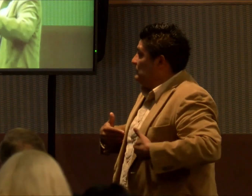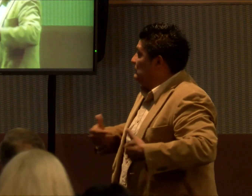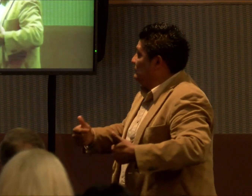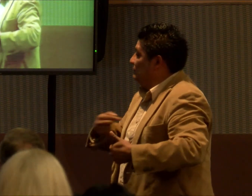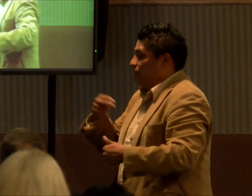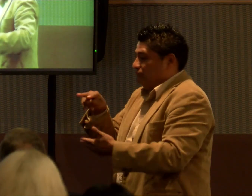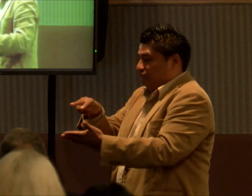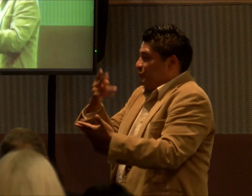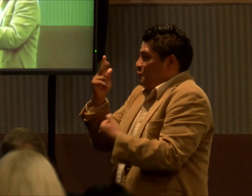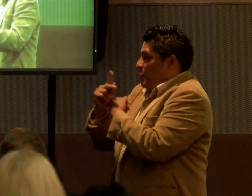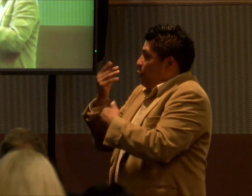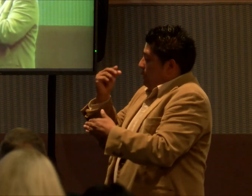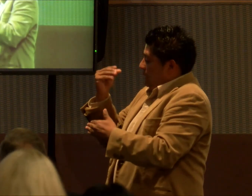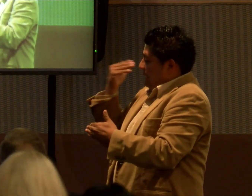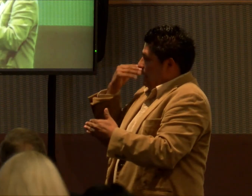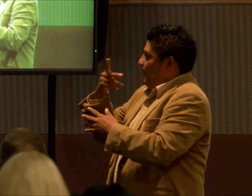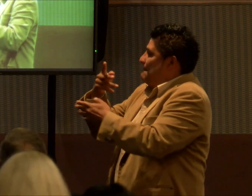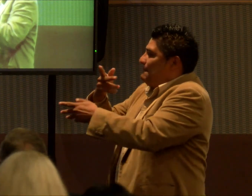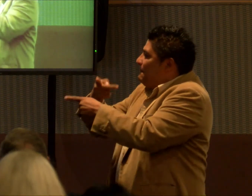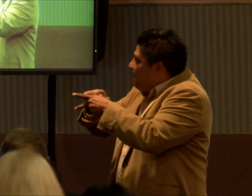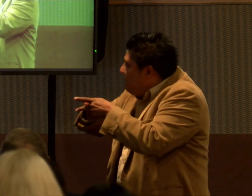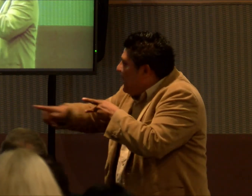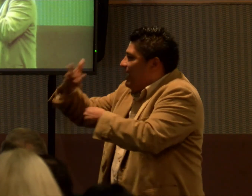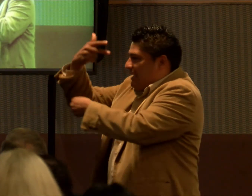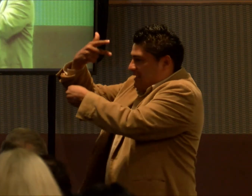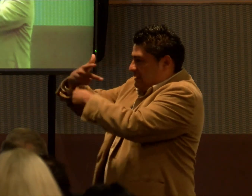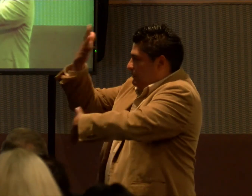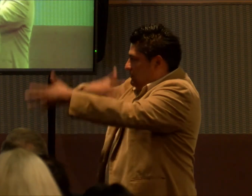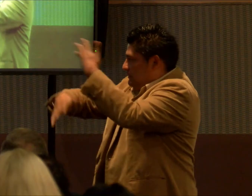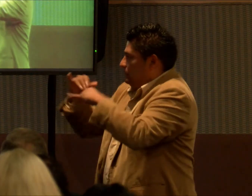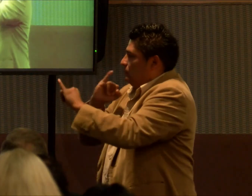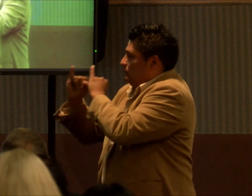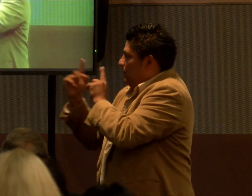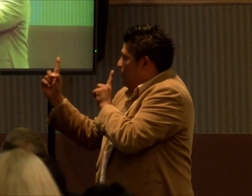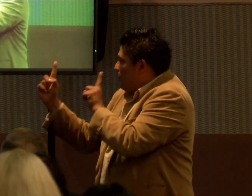siempre tenemos que estarlo pagando de nuestra bolsa, no hay accesibilidad a los